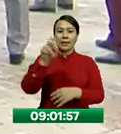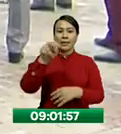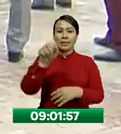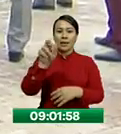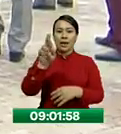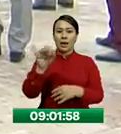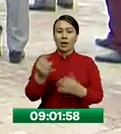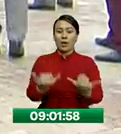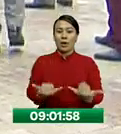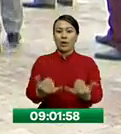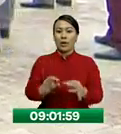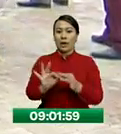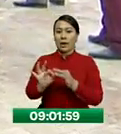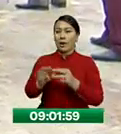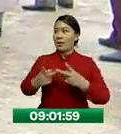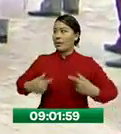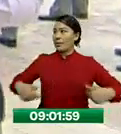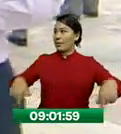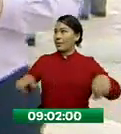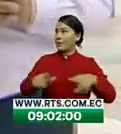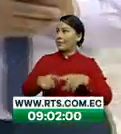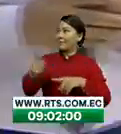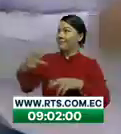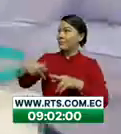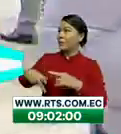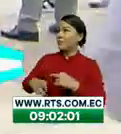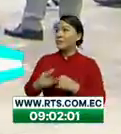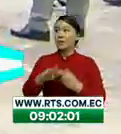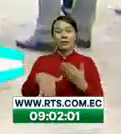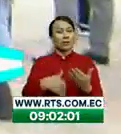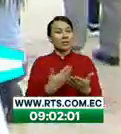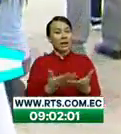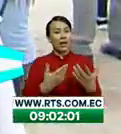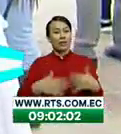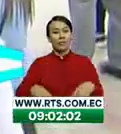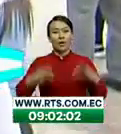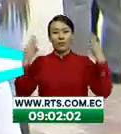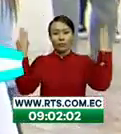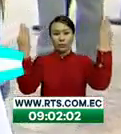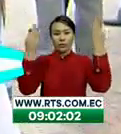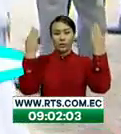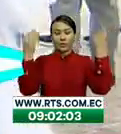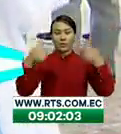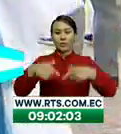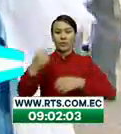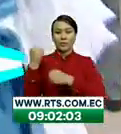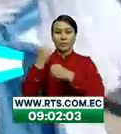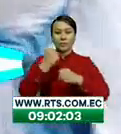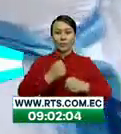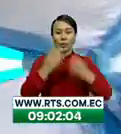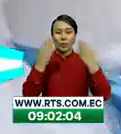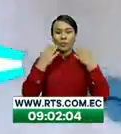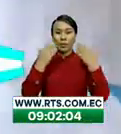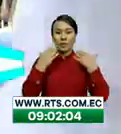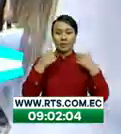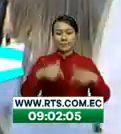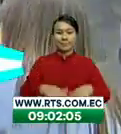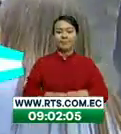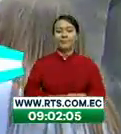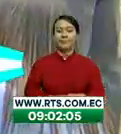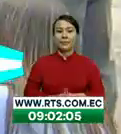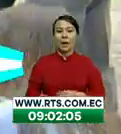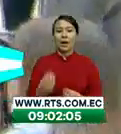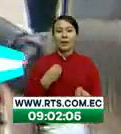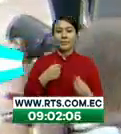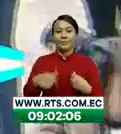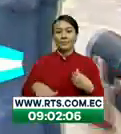ese momento inician oficialmente las actividades por las fiestas de fundación de Guayaquil. Acaban